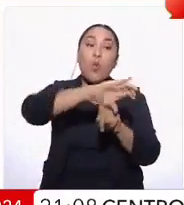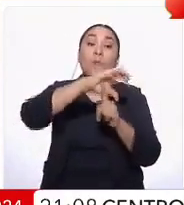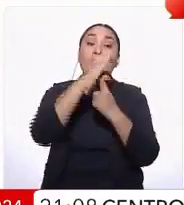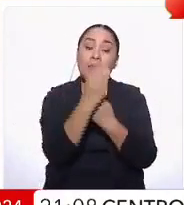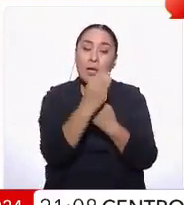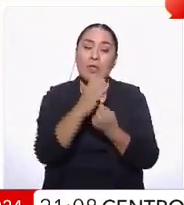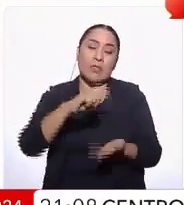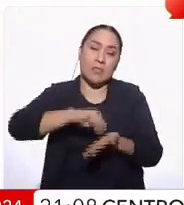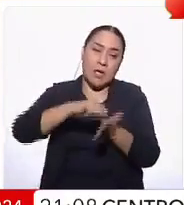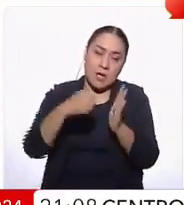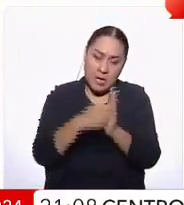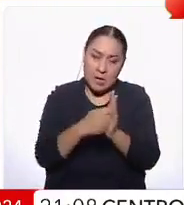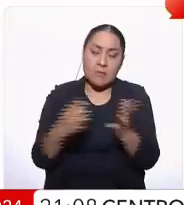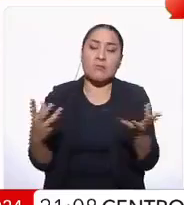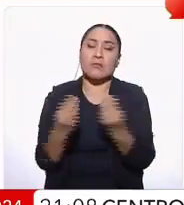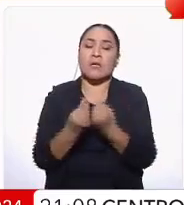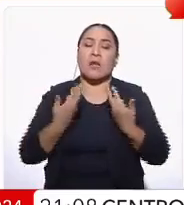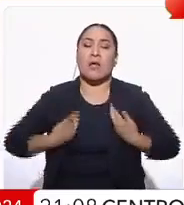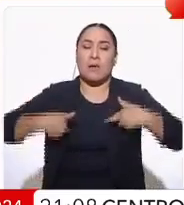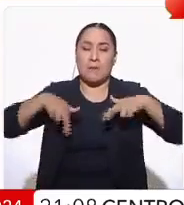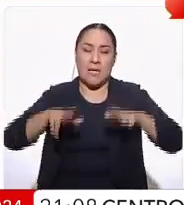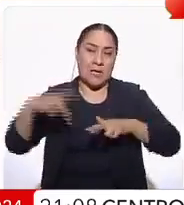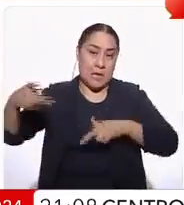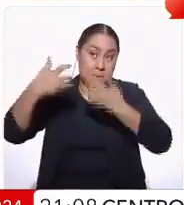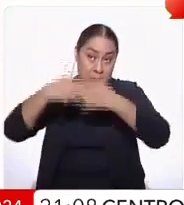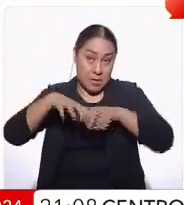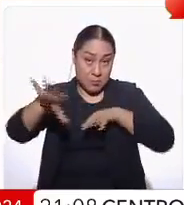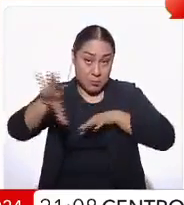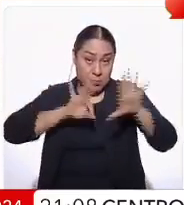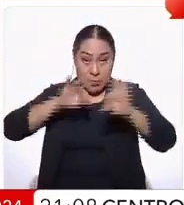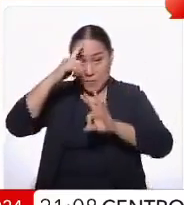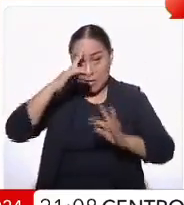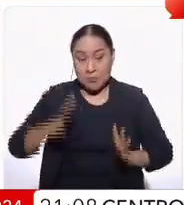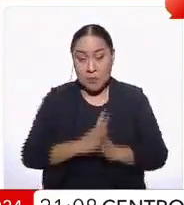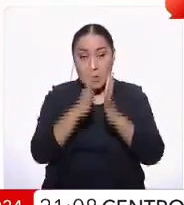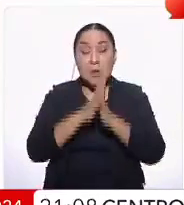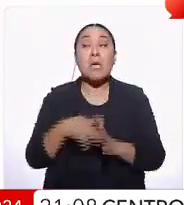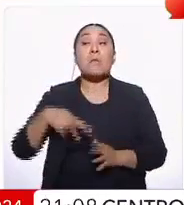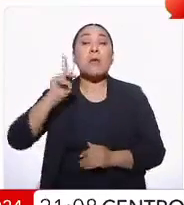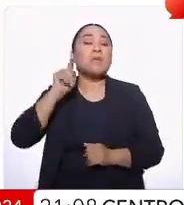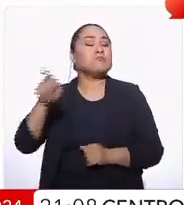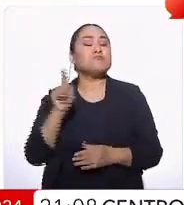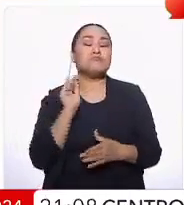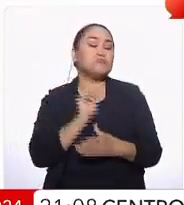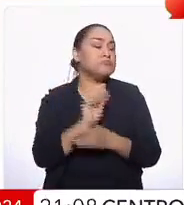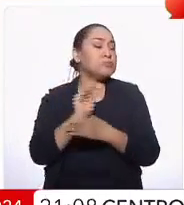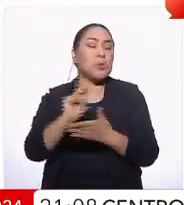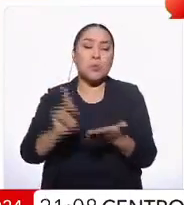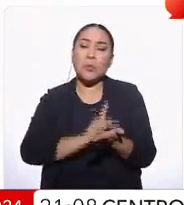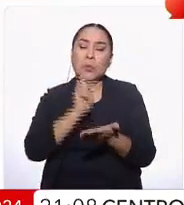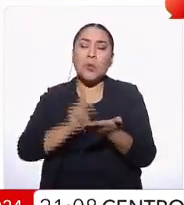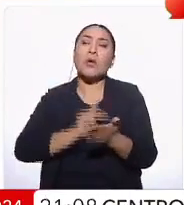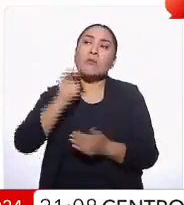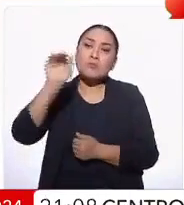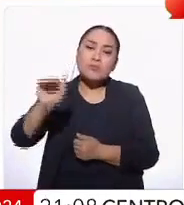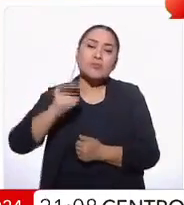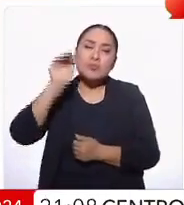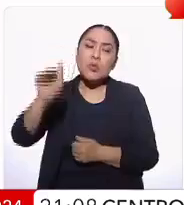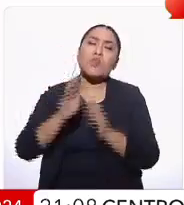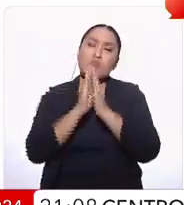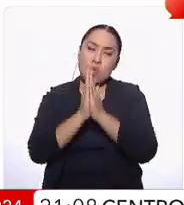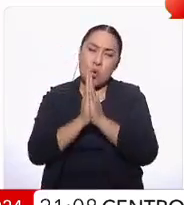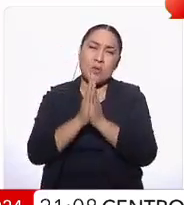técnico con participación de representantes de la empresa, quienes han ignorado en diversas ocasiones las invitaciones de la